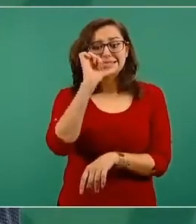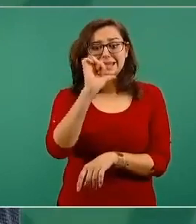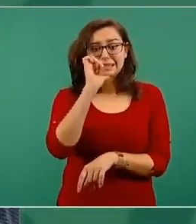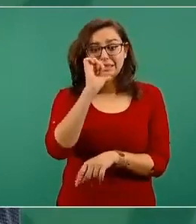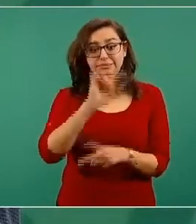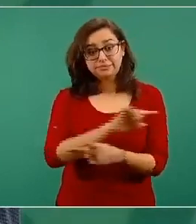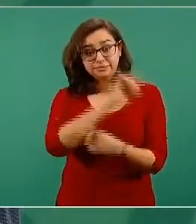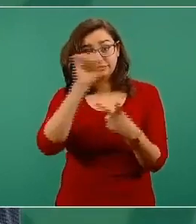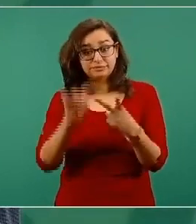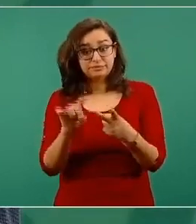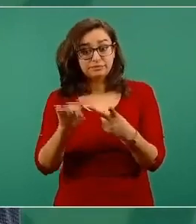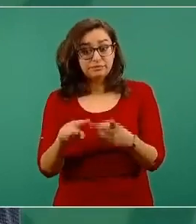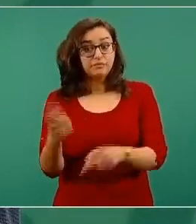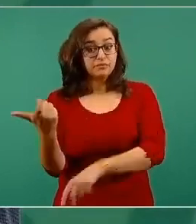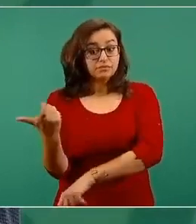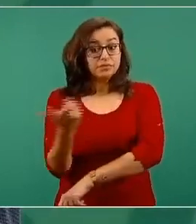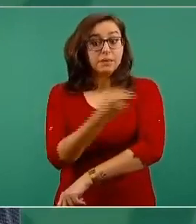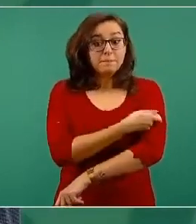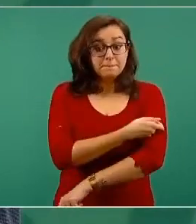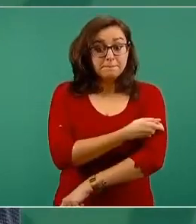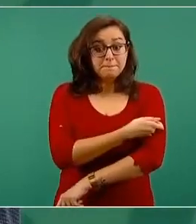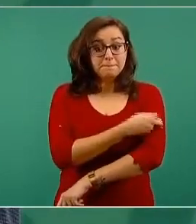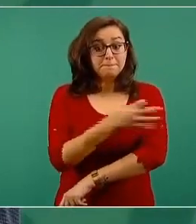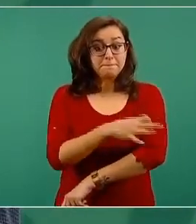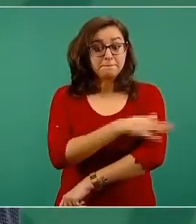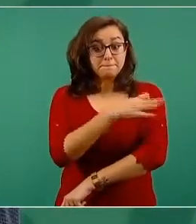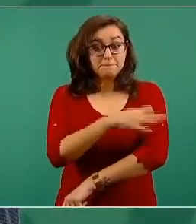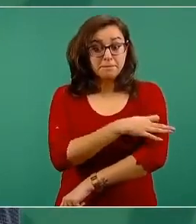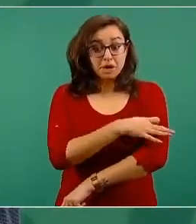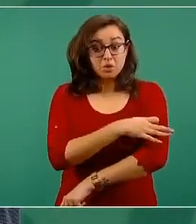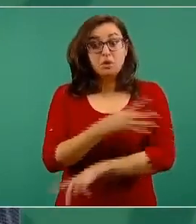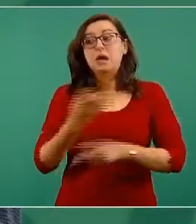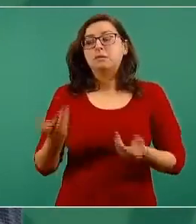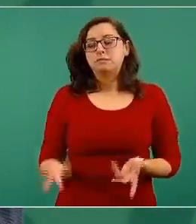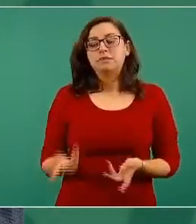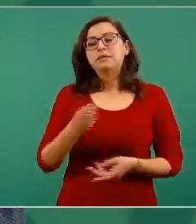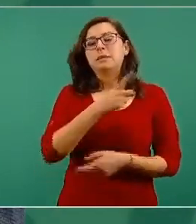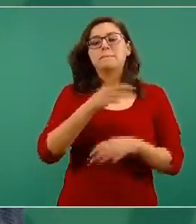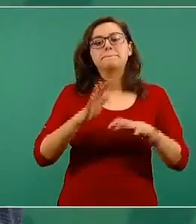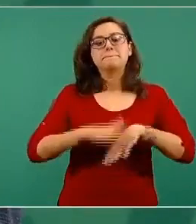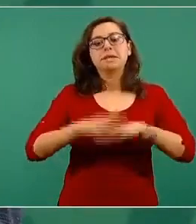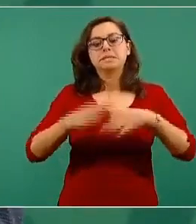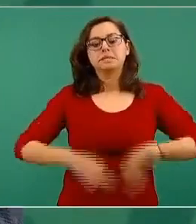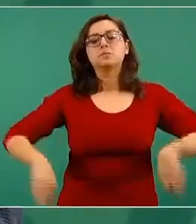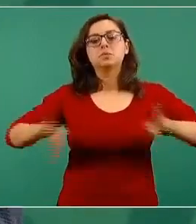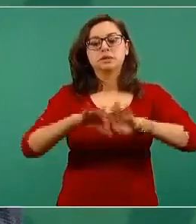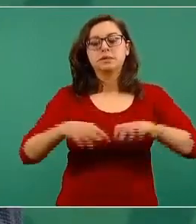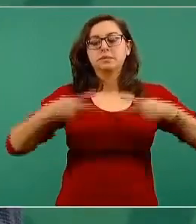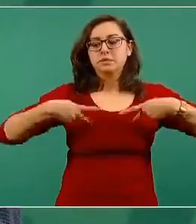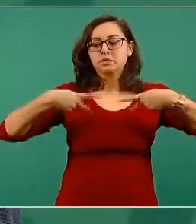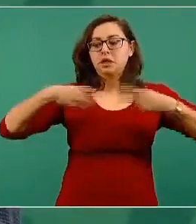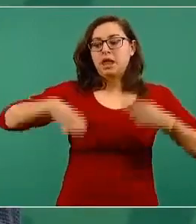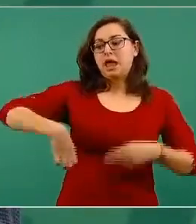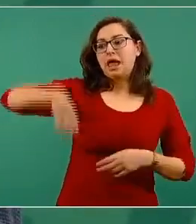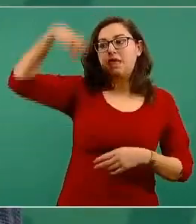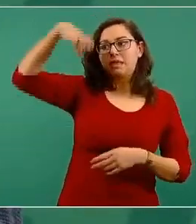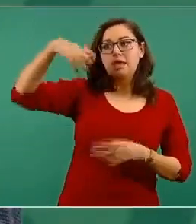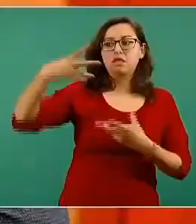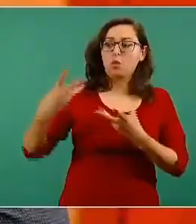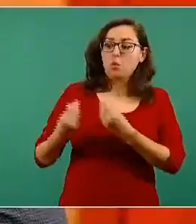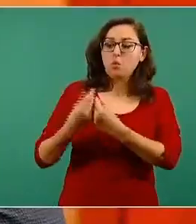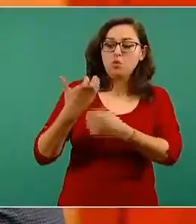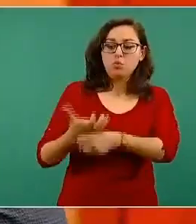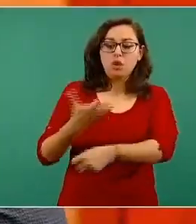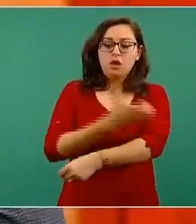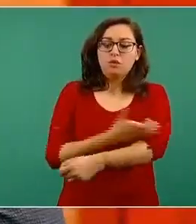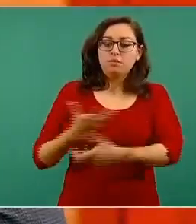que destaquemos toda la situación que tiene que ver en el acompañamiento a nuestros adultos mayores. Efectivamente, necesitamos ser muy empáticos, tener